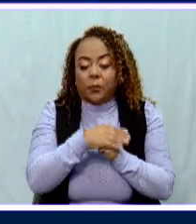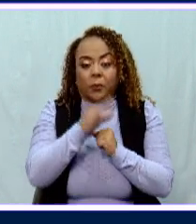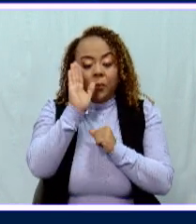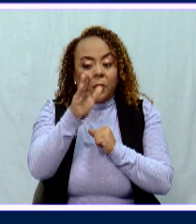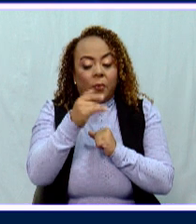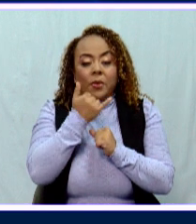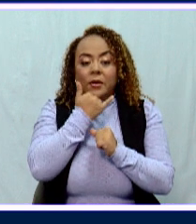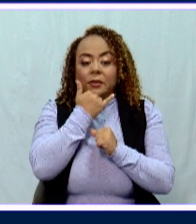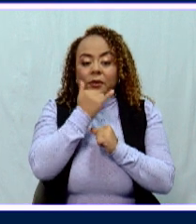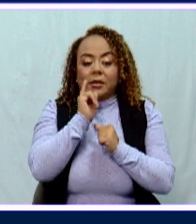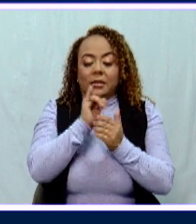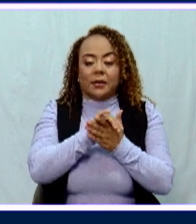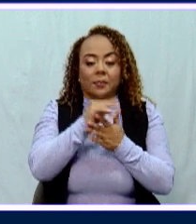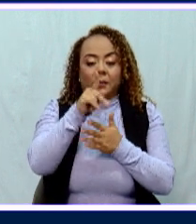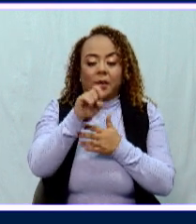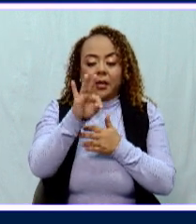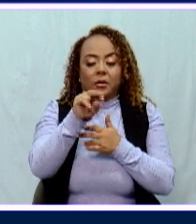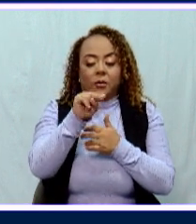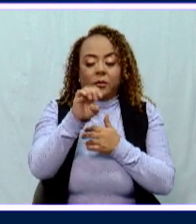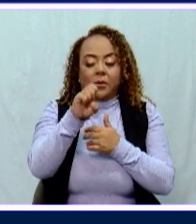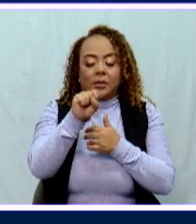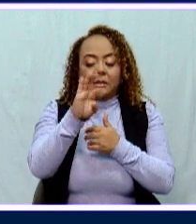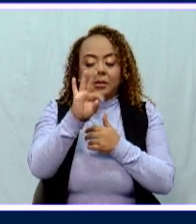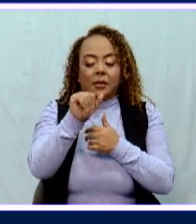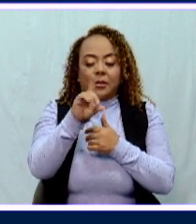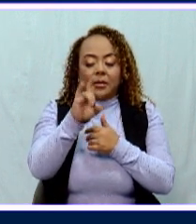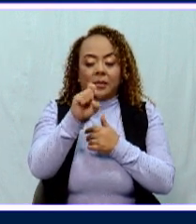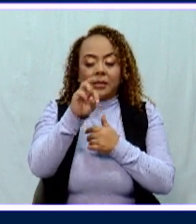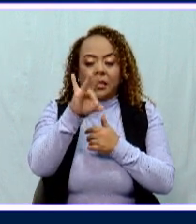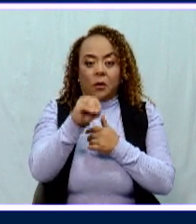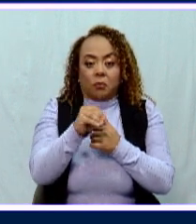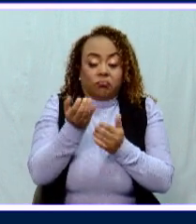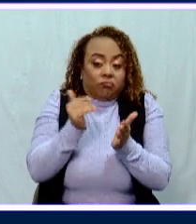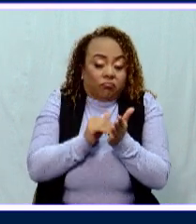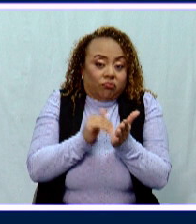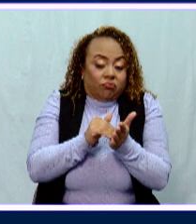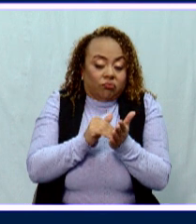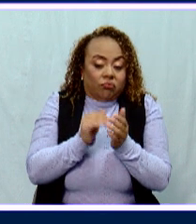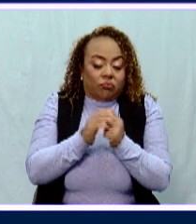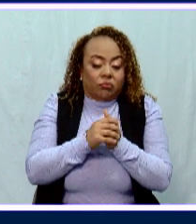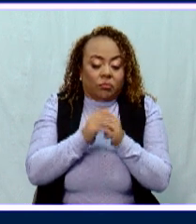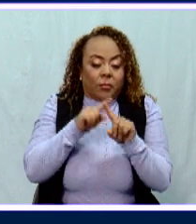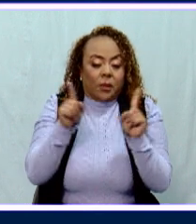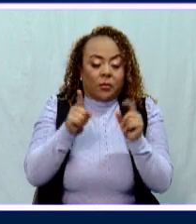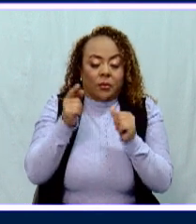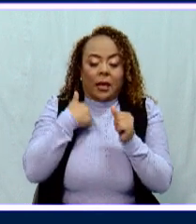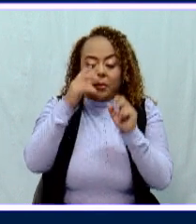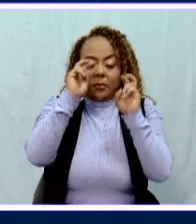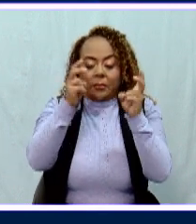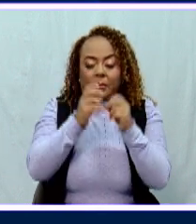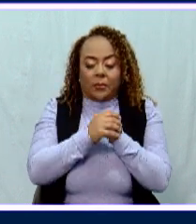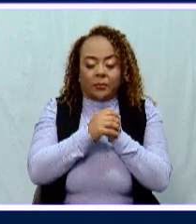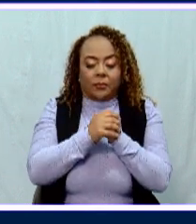eso dice el patrón estadístico hay que ver si bueno el reto de Saprissa lo que pasa es un tema indiscutible